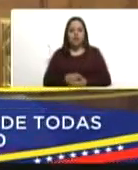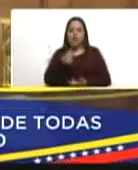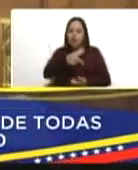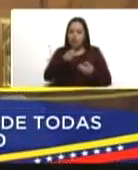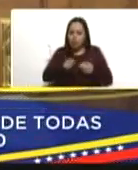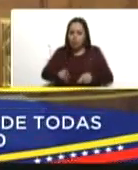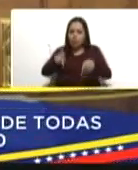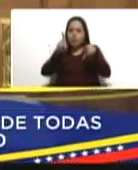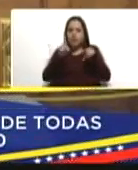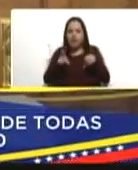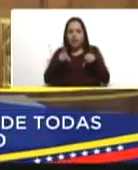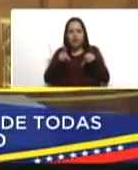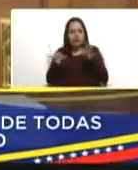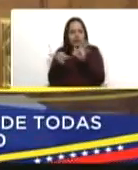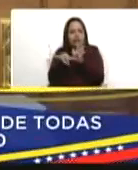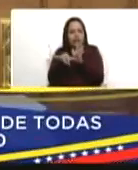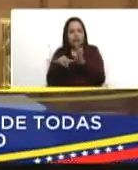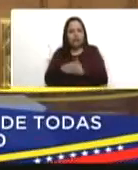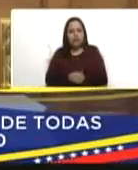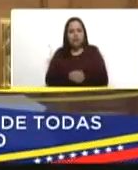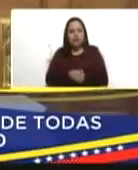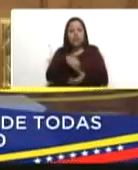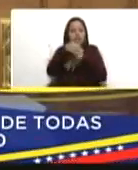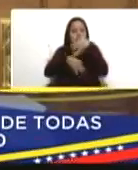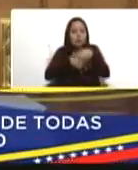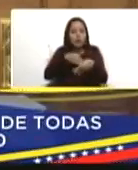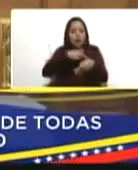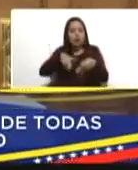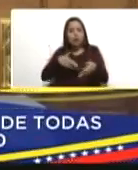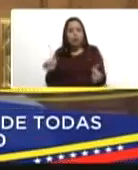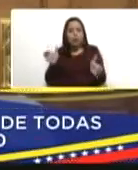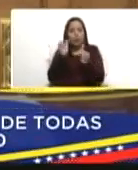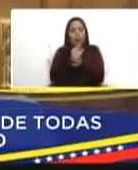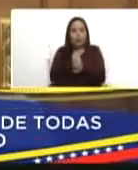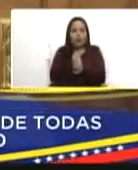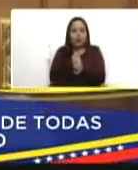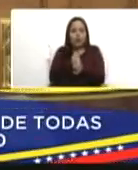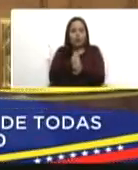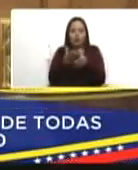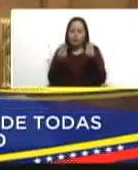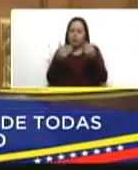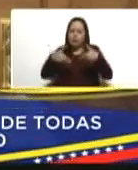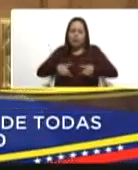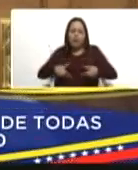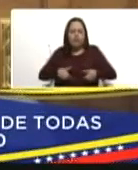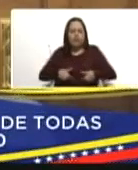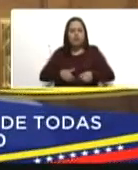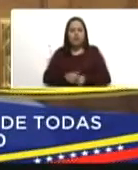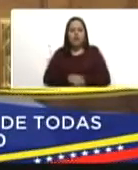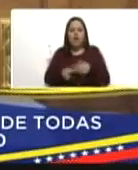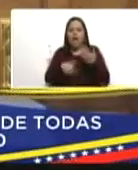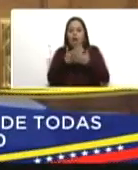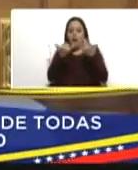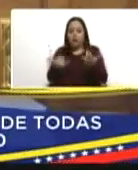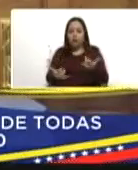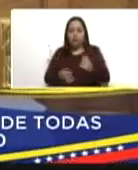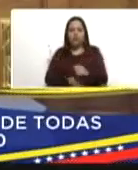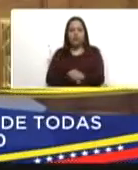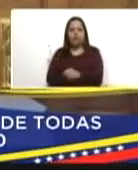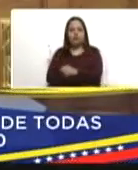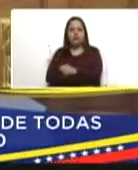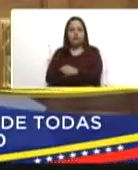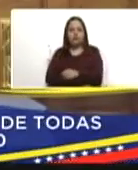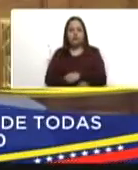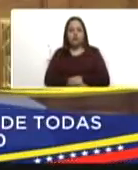cercana que se explica por lo que hemos logrado con mucho esfuerzo y sacrificio hasta el momento lo que